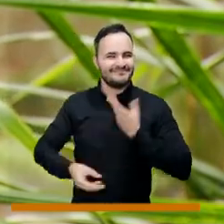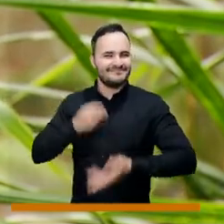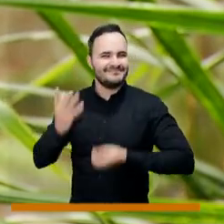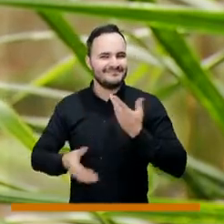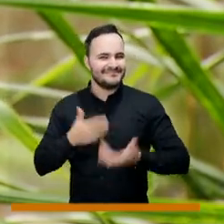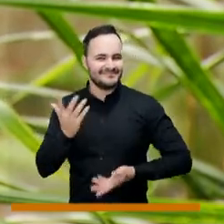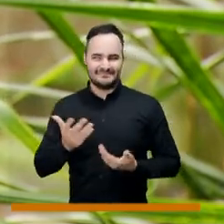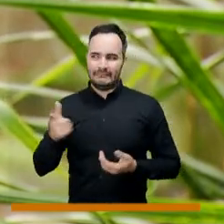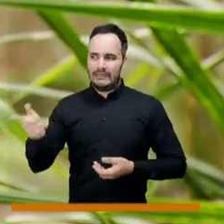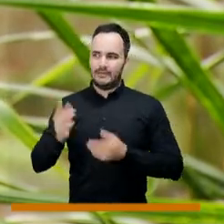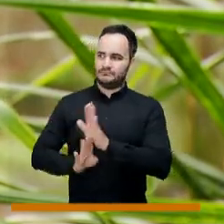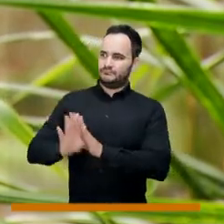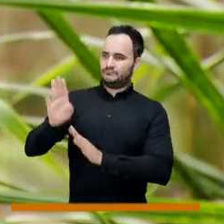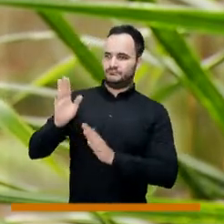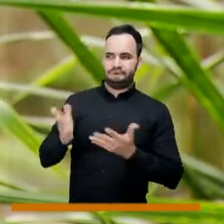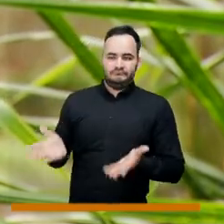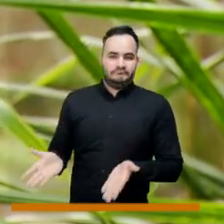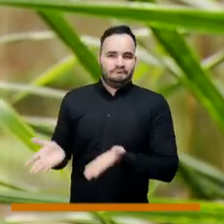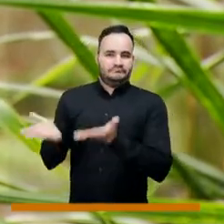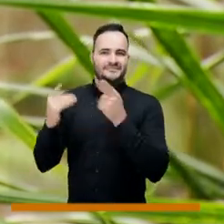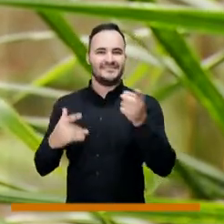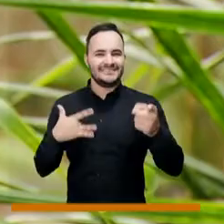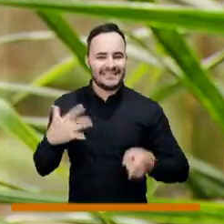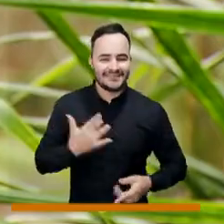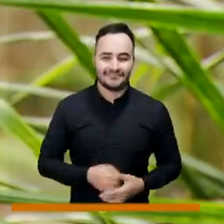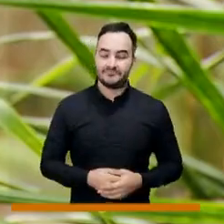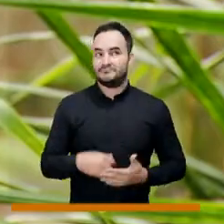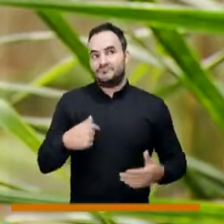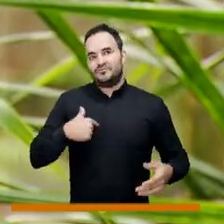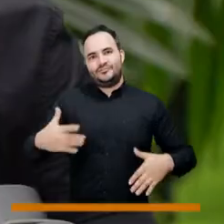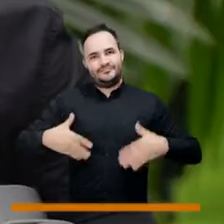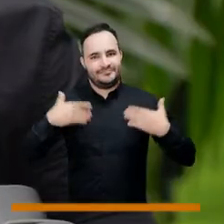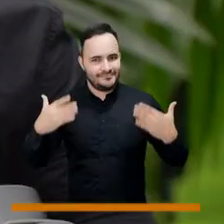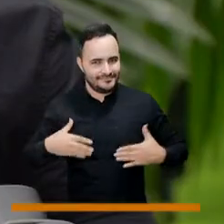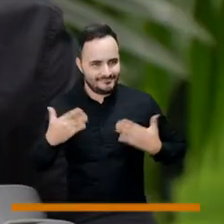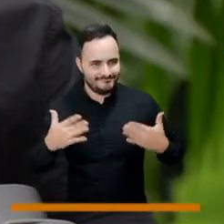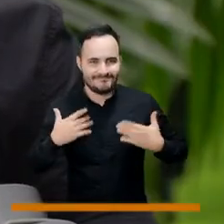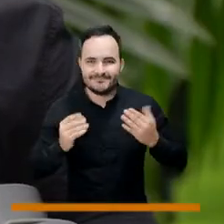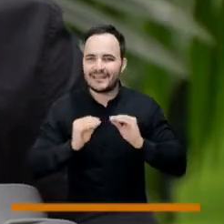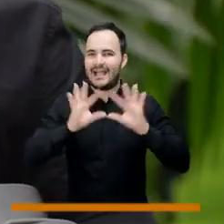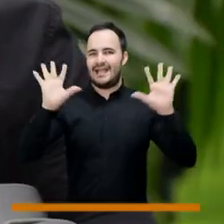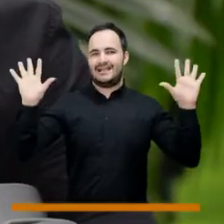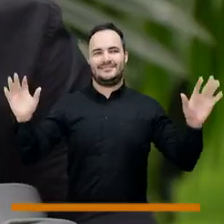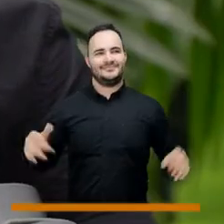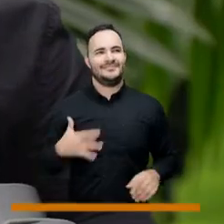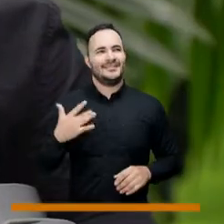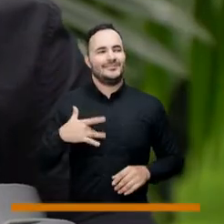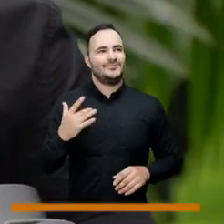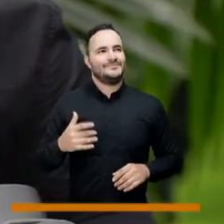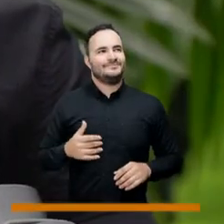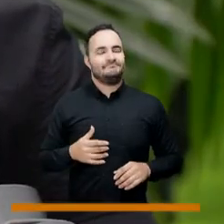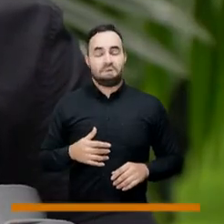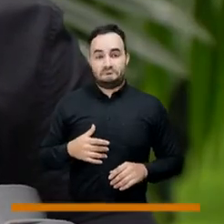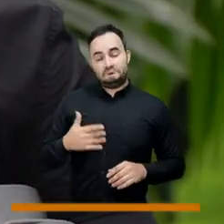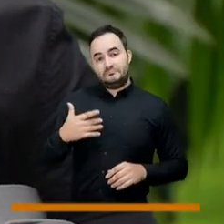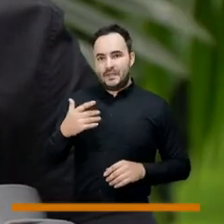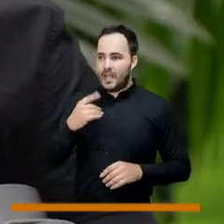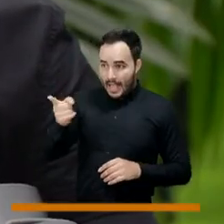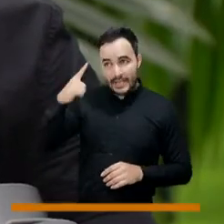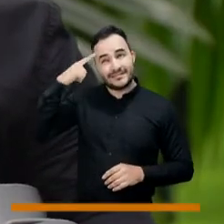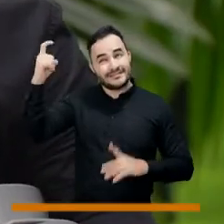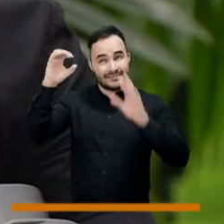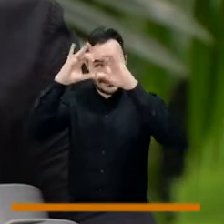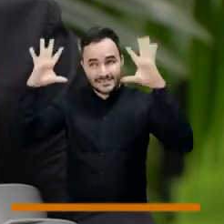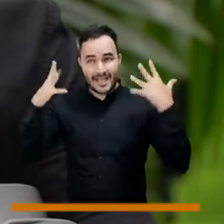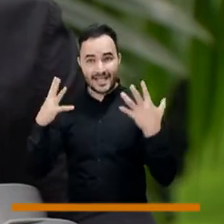ha sido también verlo en este proceso de crecimiento personal y social? Ah, no, es una alegría muy grande y una satisfacción